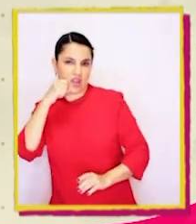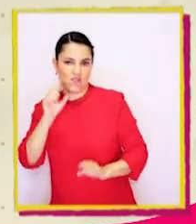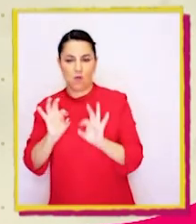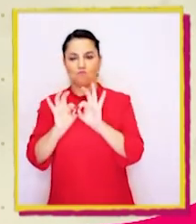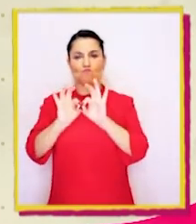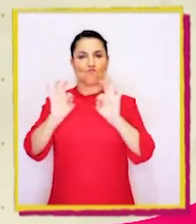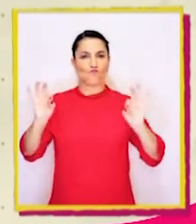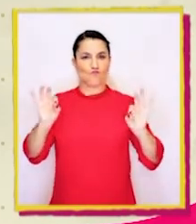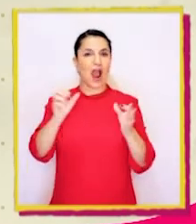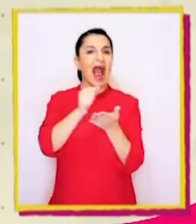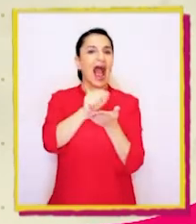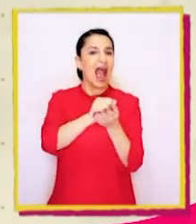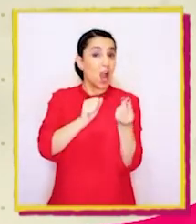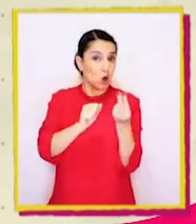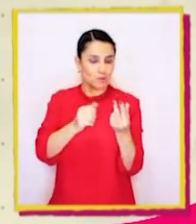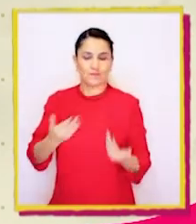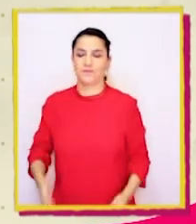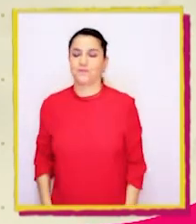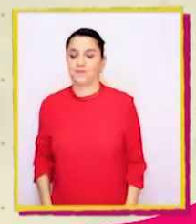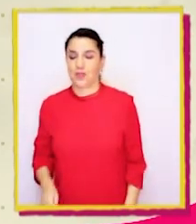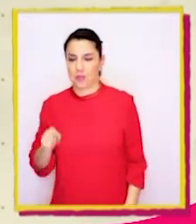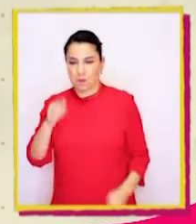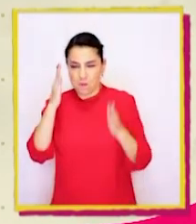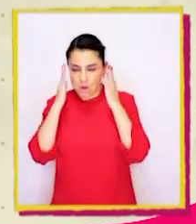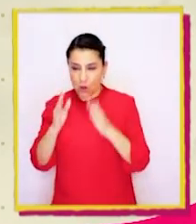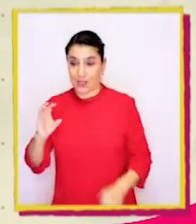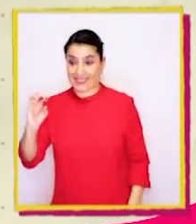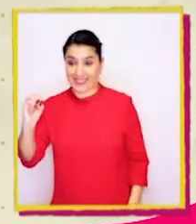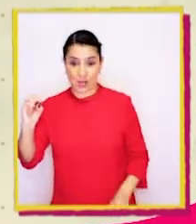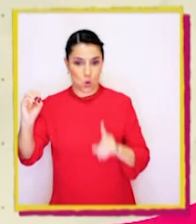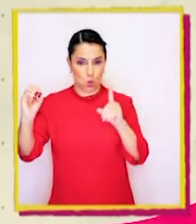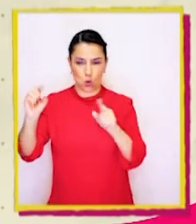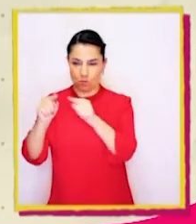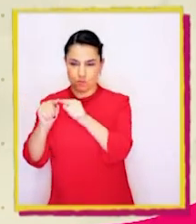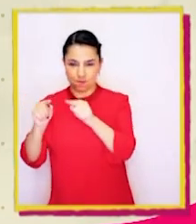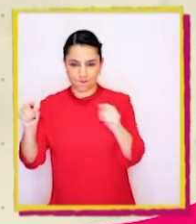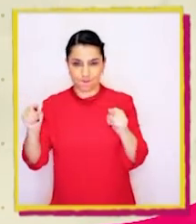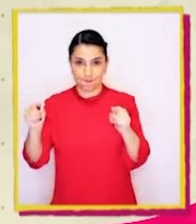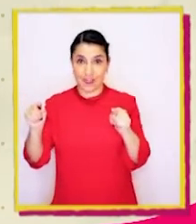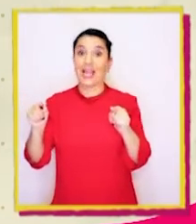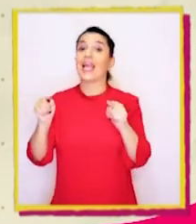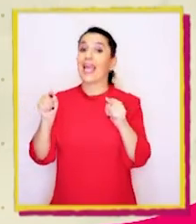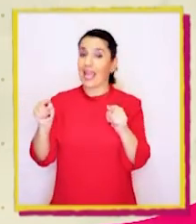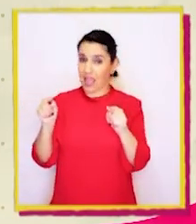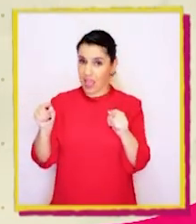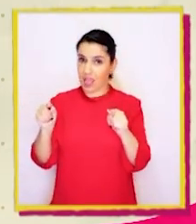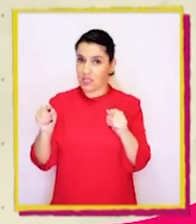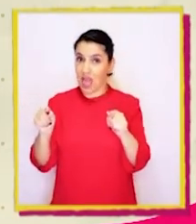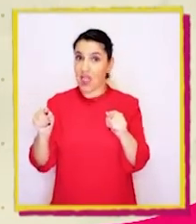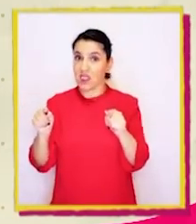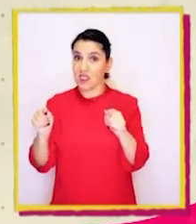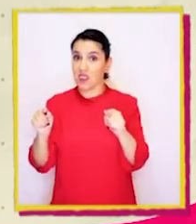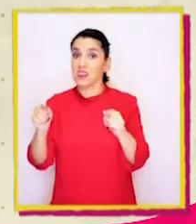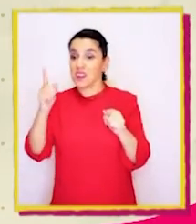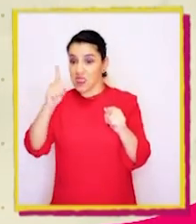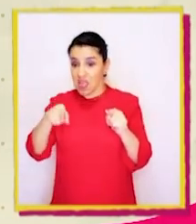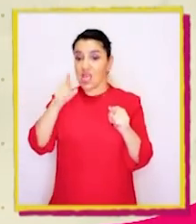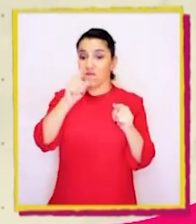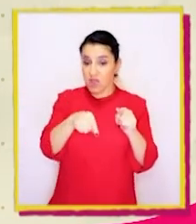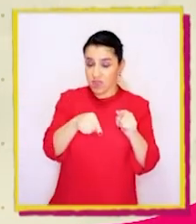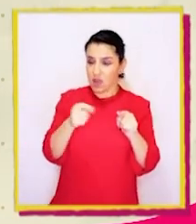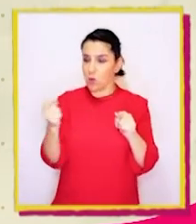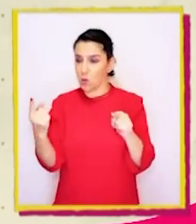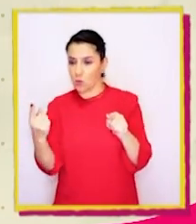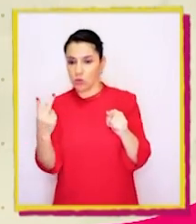palito de ajo. Entonces nos concentramos en esa región, entre el 0 y el 1. Esa es la región que tenemos que dividir en